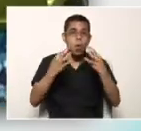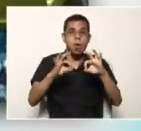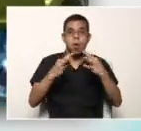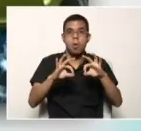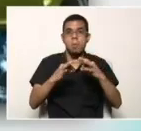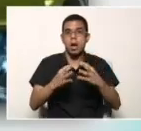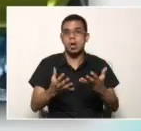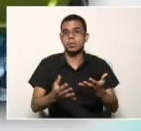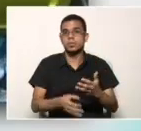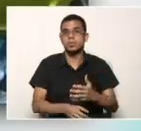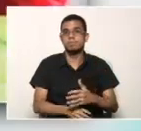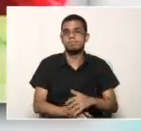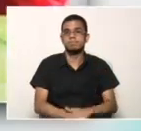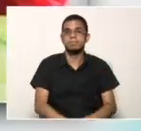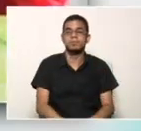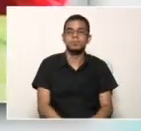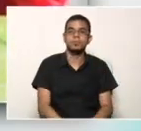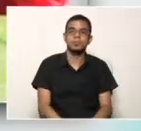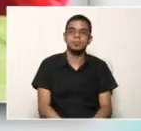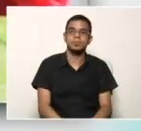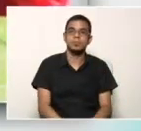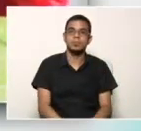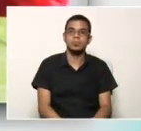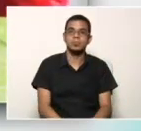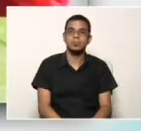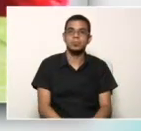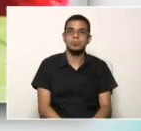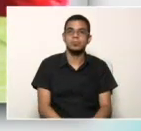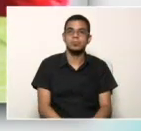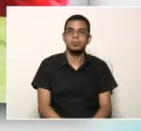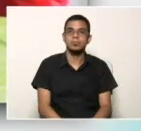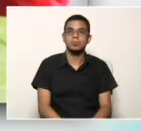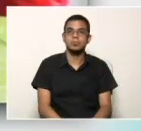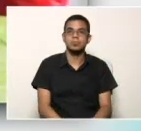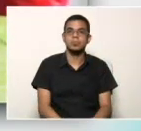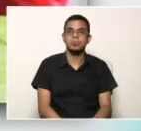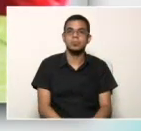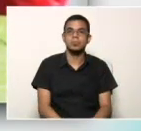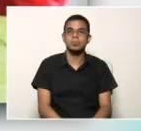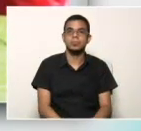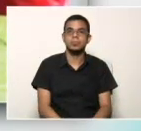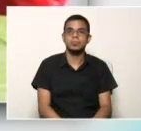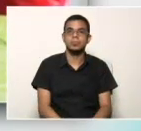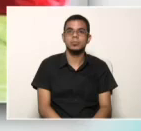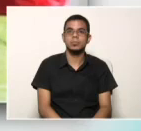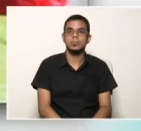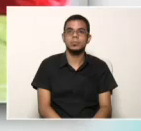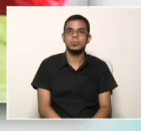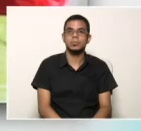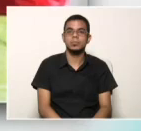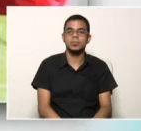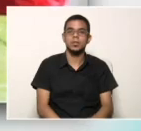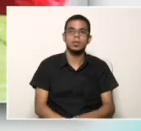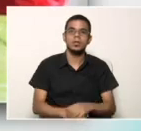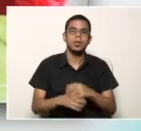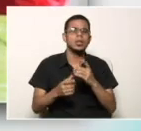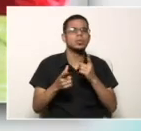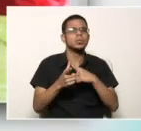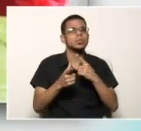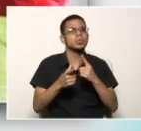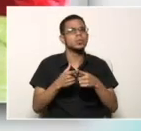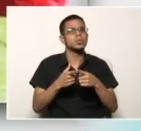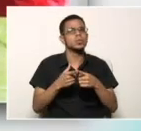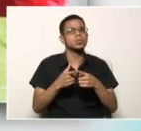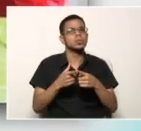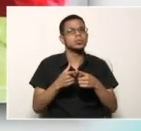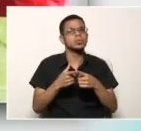le pone su rejilla, hundimos hacia abajo y lo llamo a su lugar. ¿Okay? Ahora, ¿cómo sé que el